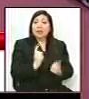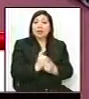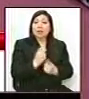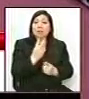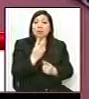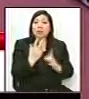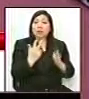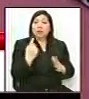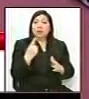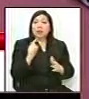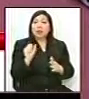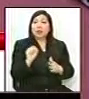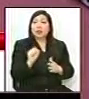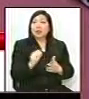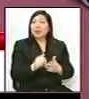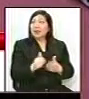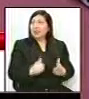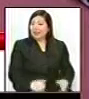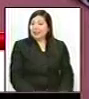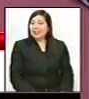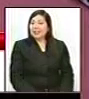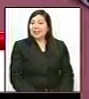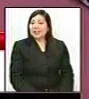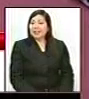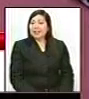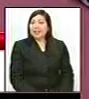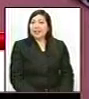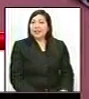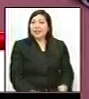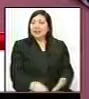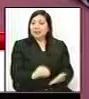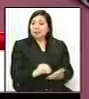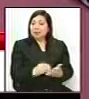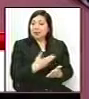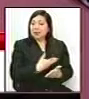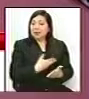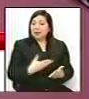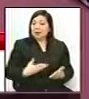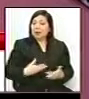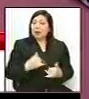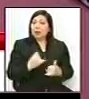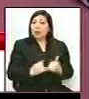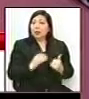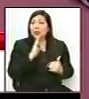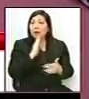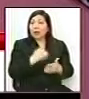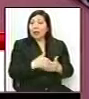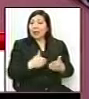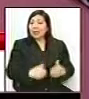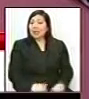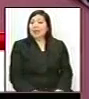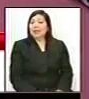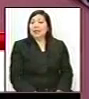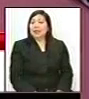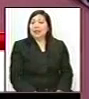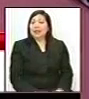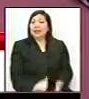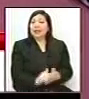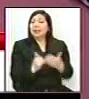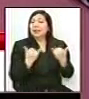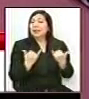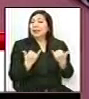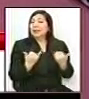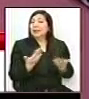28 millones de soles. Hemos pedido al presidente, al MEF, en el último board ejecutivo que hemos tenido, a fin de que estos